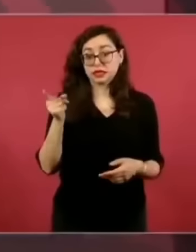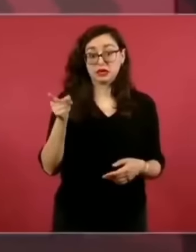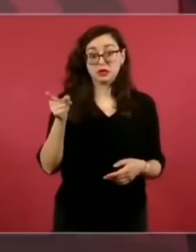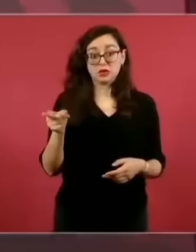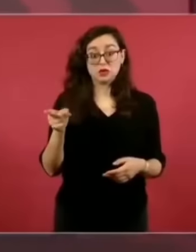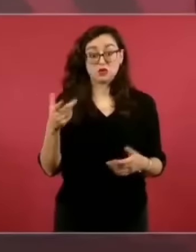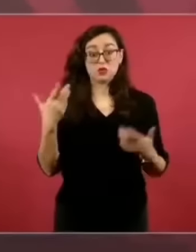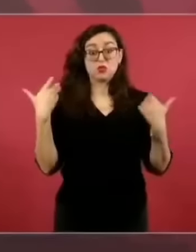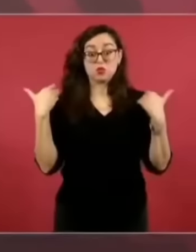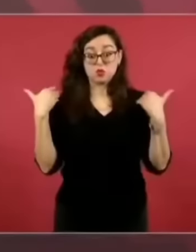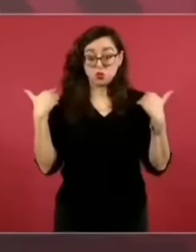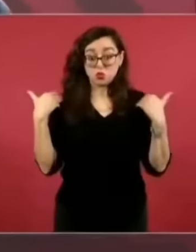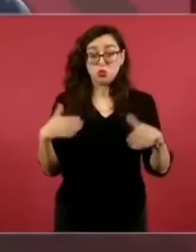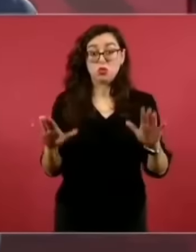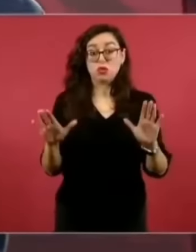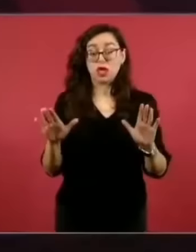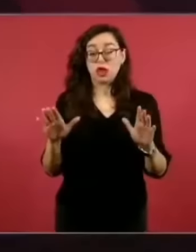algo grave,